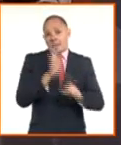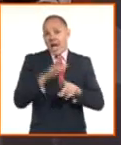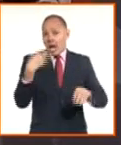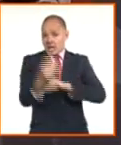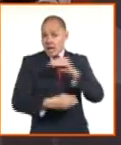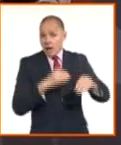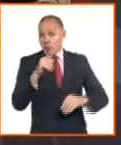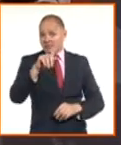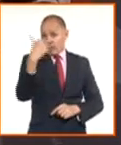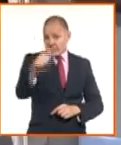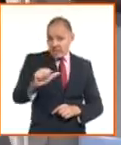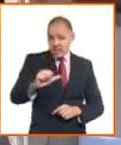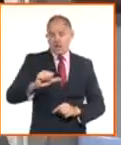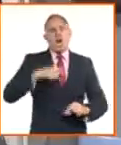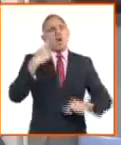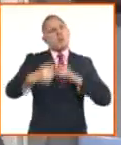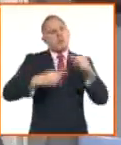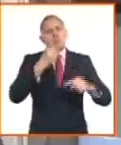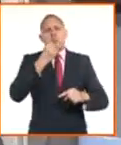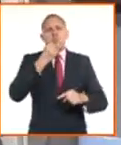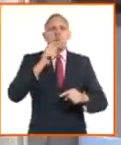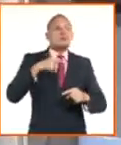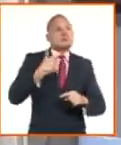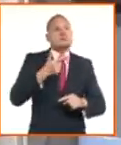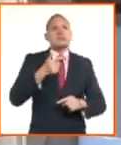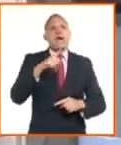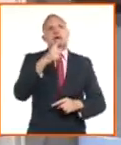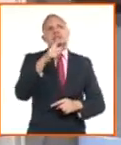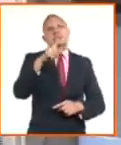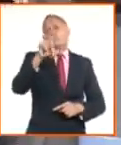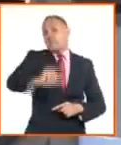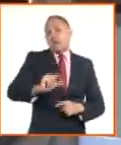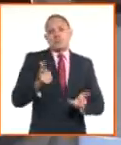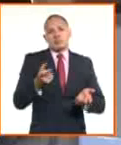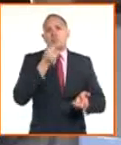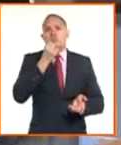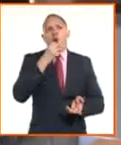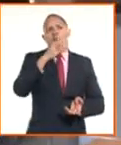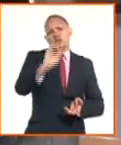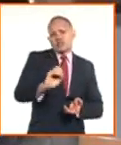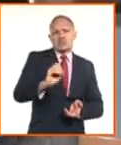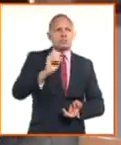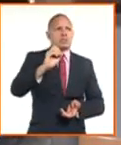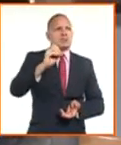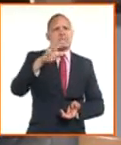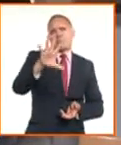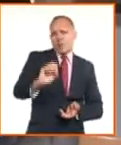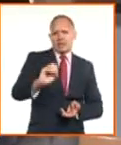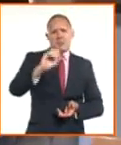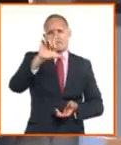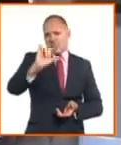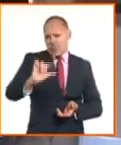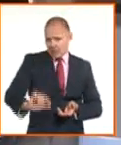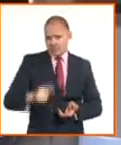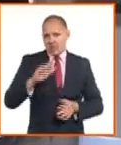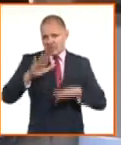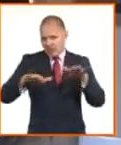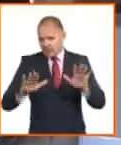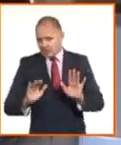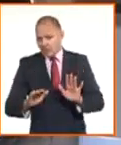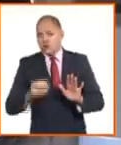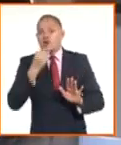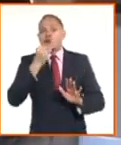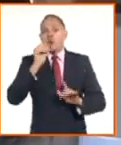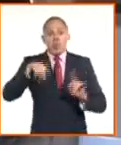Es avanzando rápido, pero es sin apuro y sin cometer errores que nos conduzcan después a obtener resultados